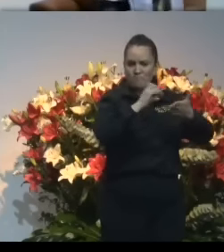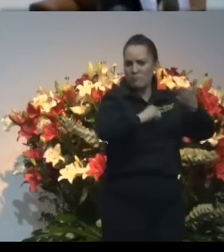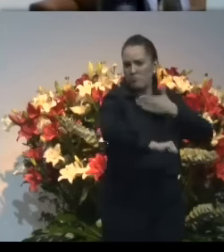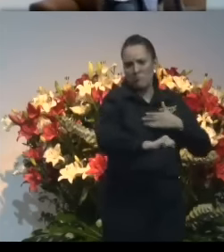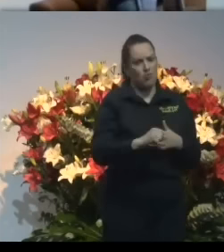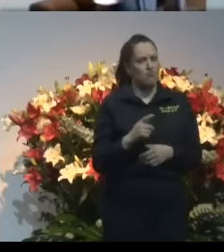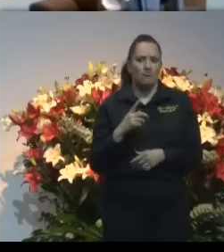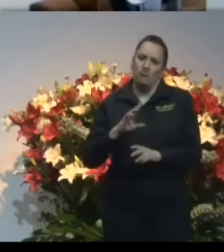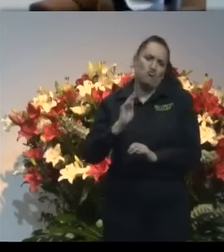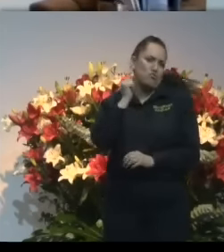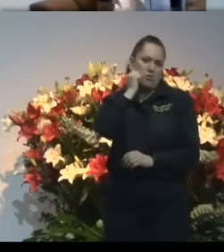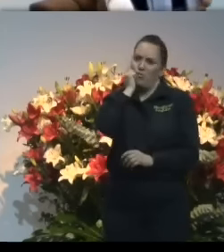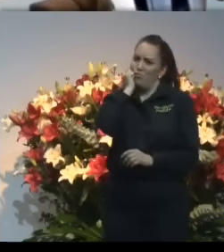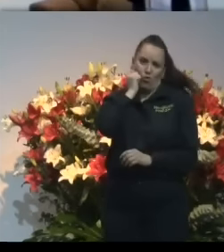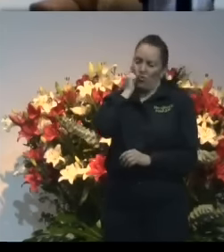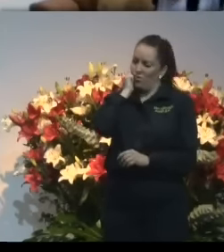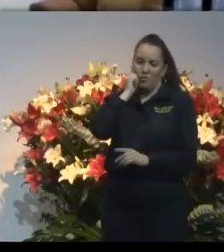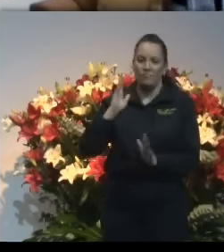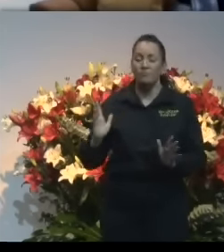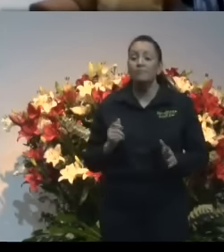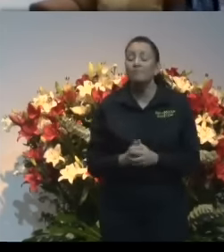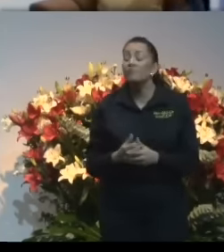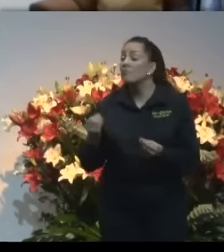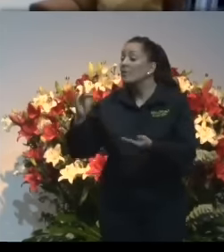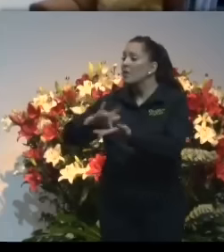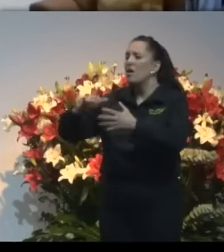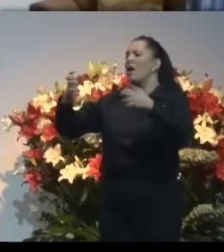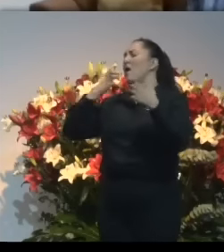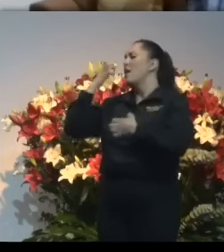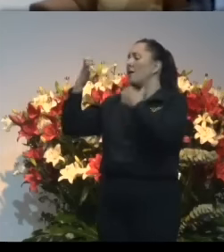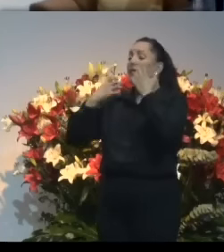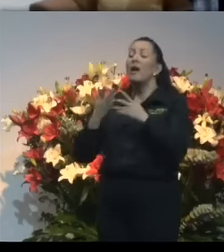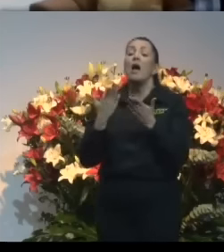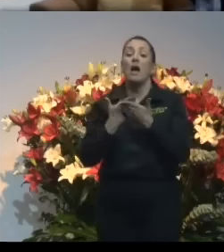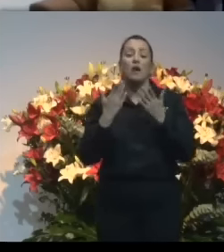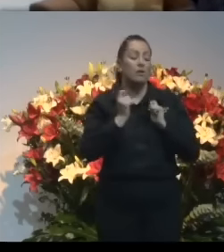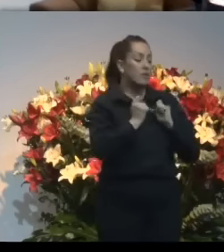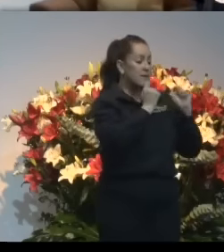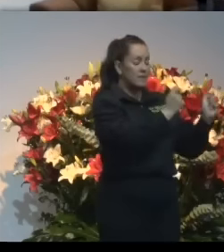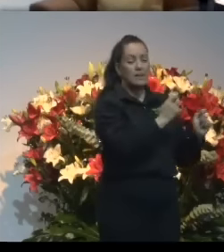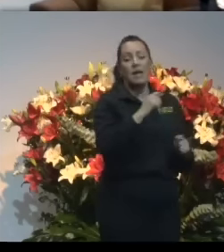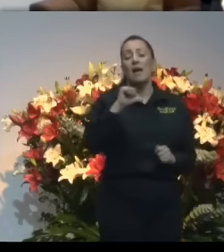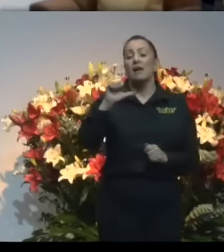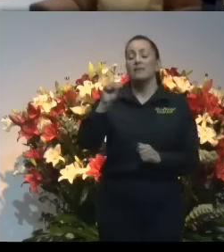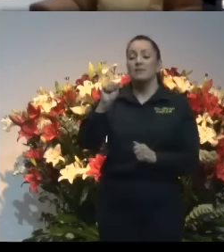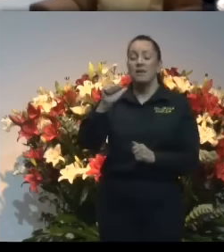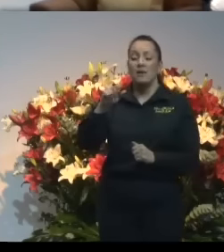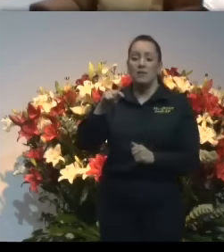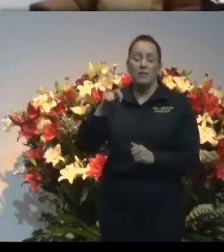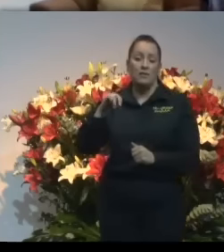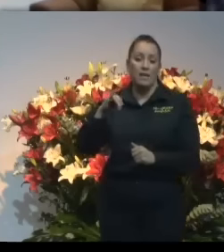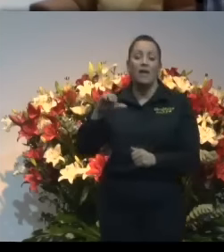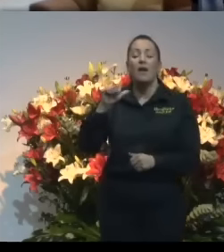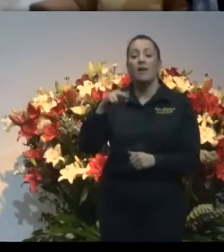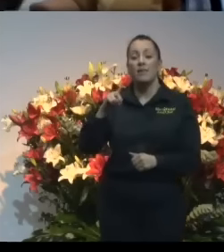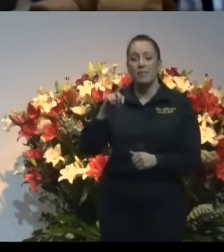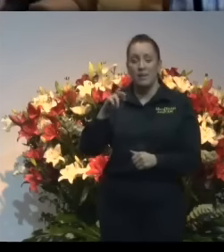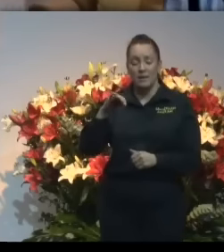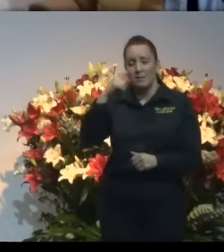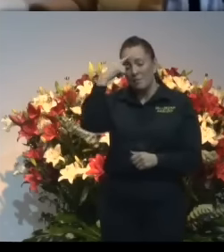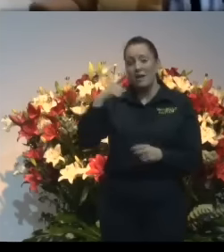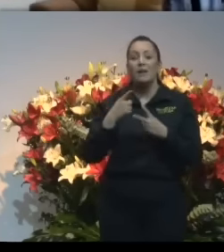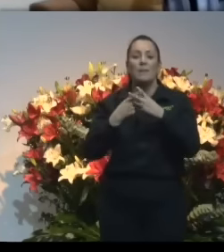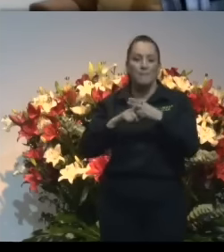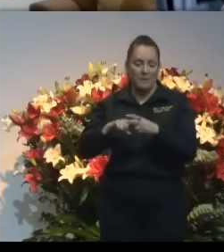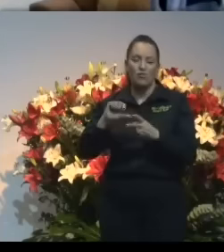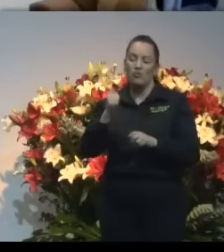Bueno, ahora, gracias. Ahora le vamos a ceder la palabra a Santri y Andrés para que den inicio con el siguiente segmento. Muchas